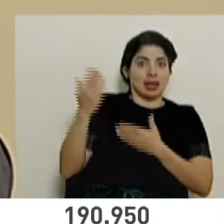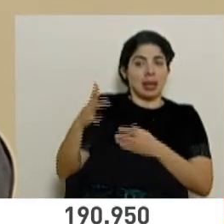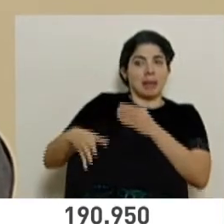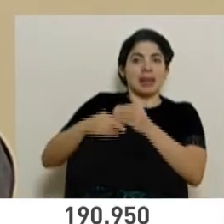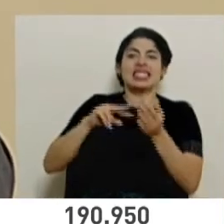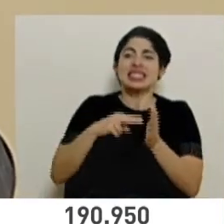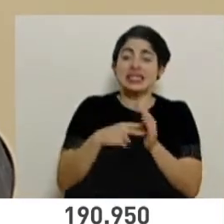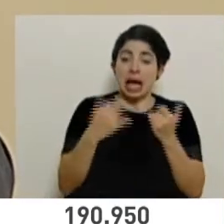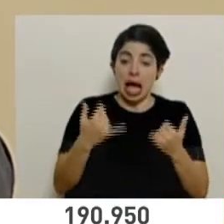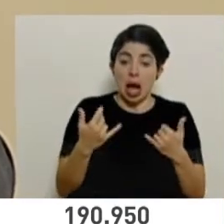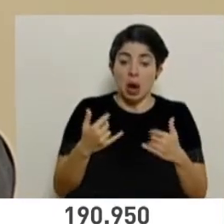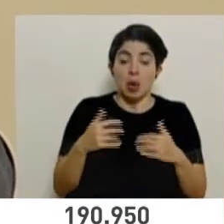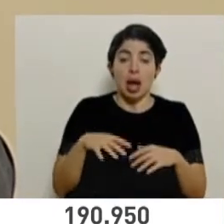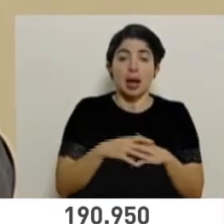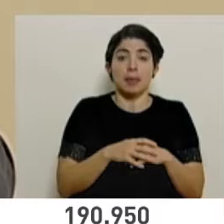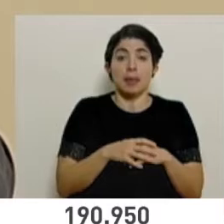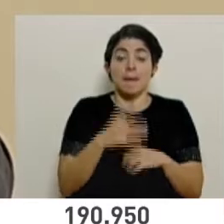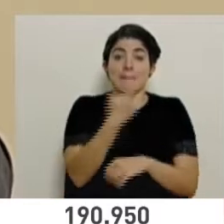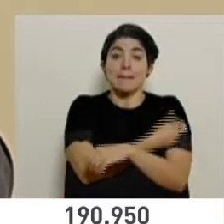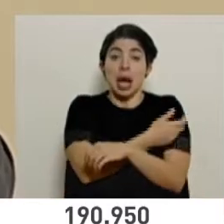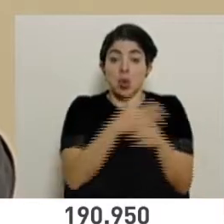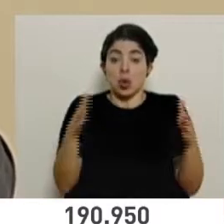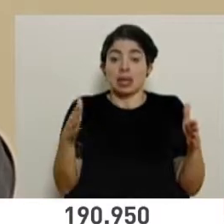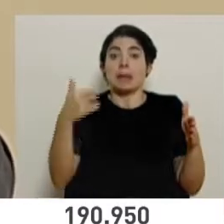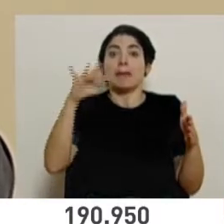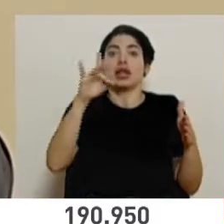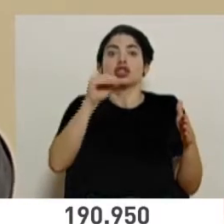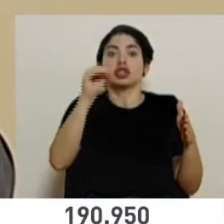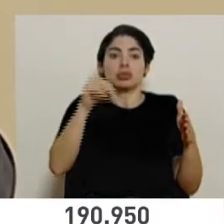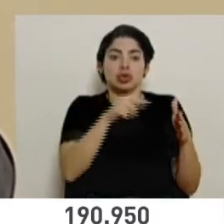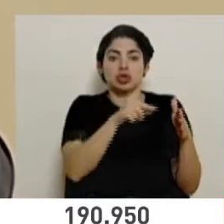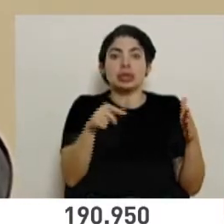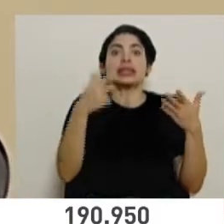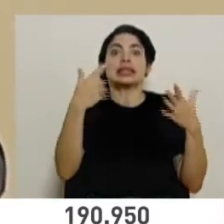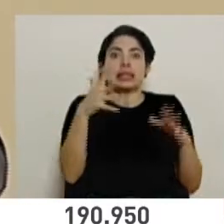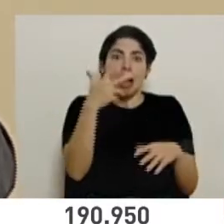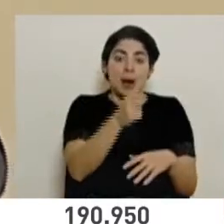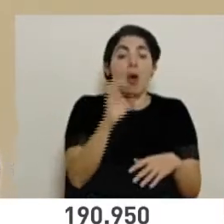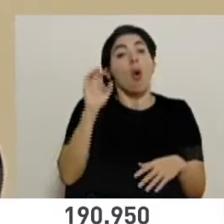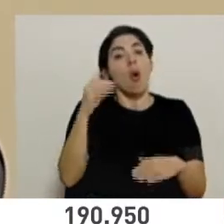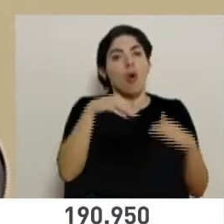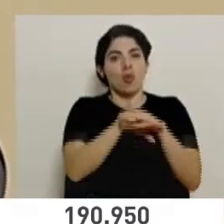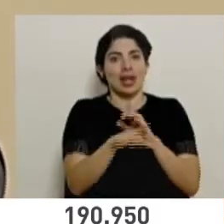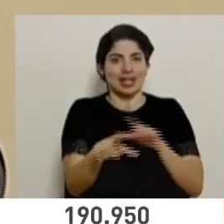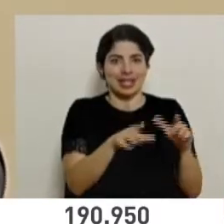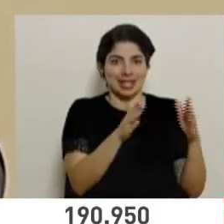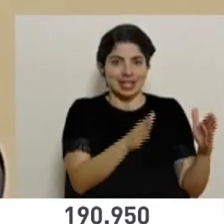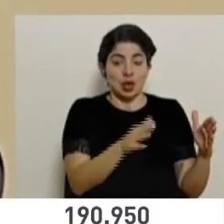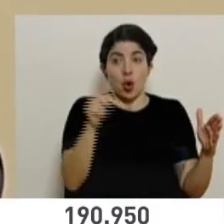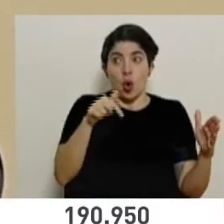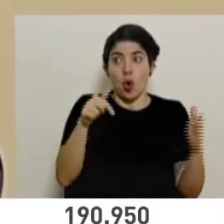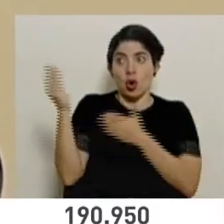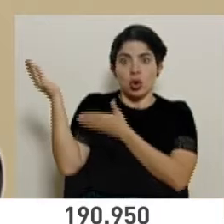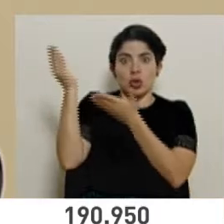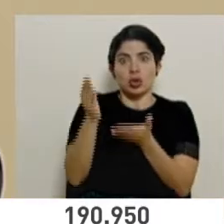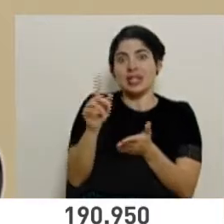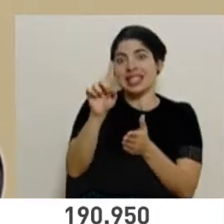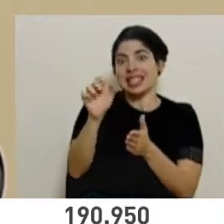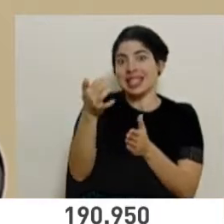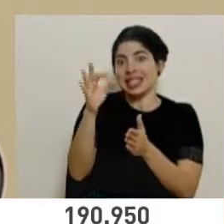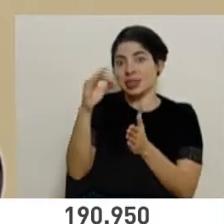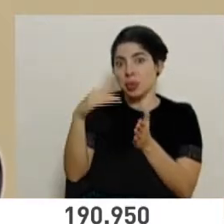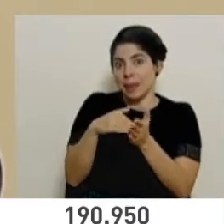decir, más de un 80% de las vacunas ya están aplicadas o comprometidas. Hoy llega un embarque de